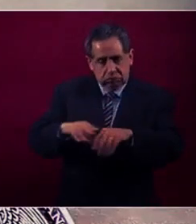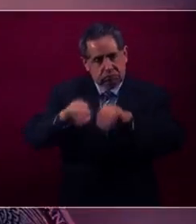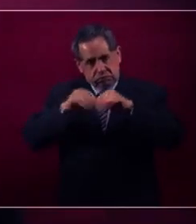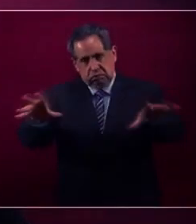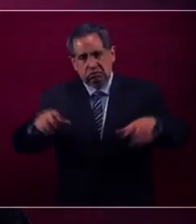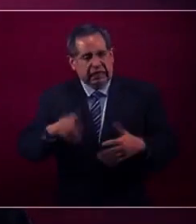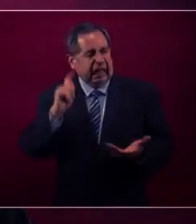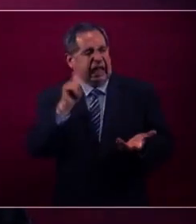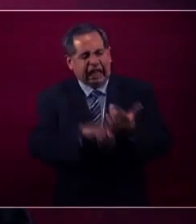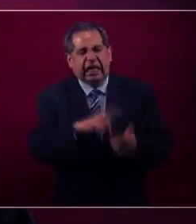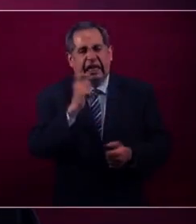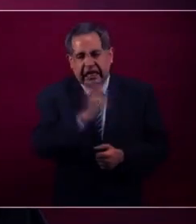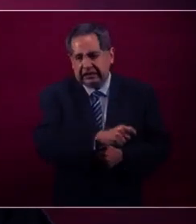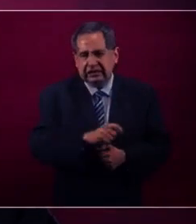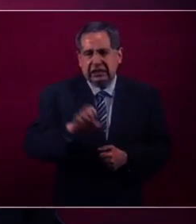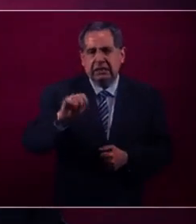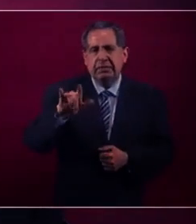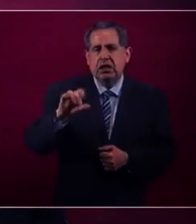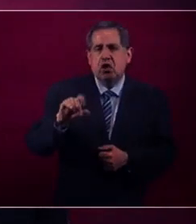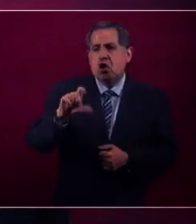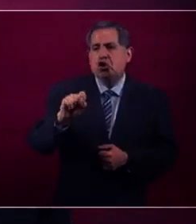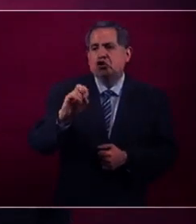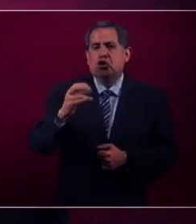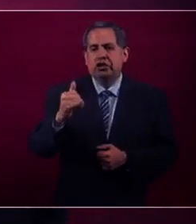del señor Lozoya.